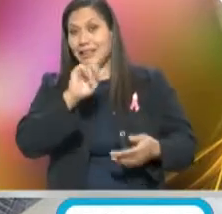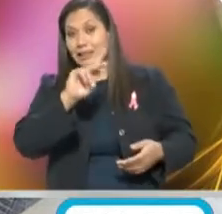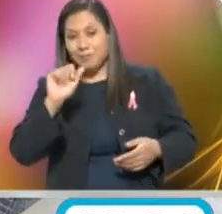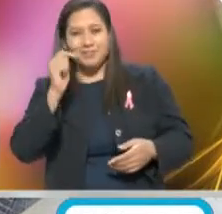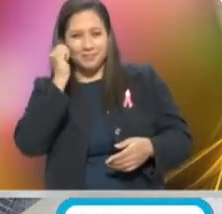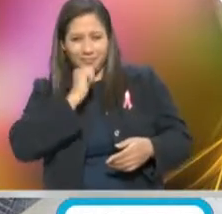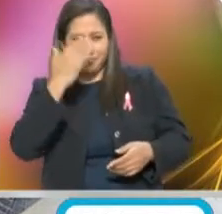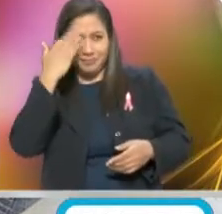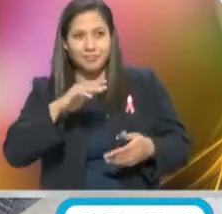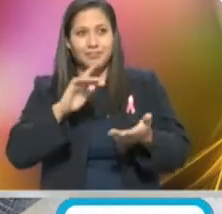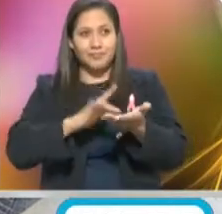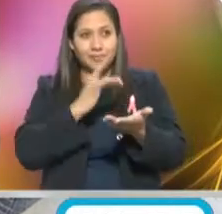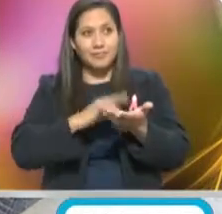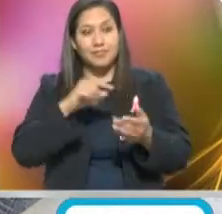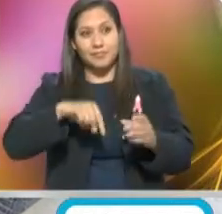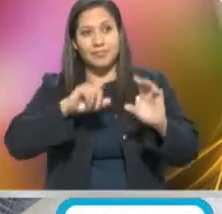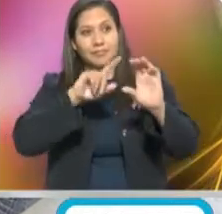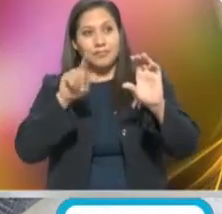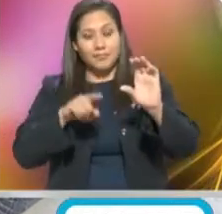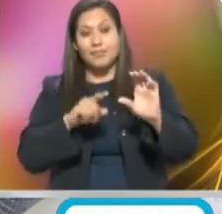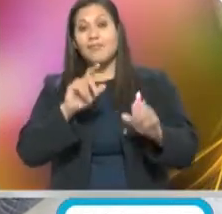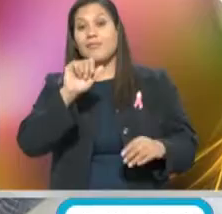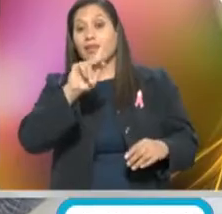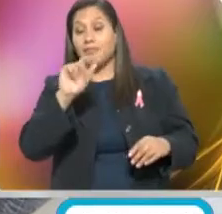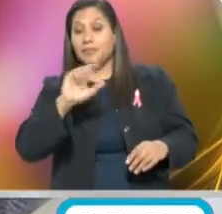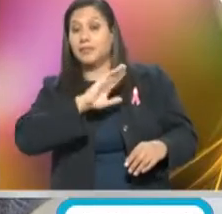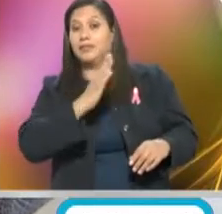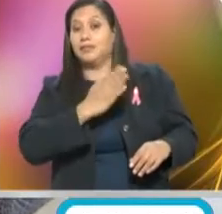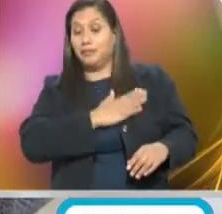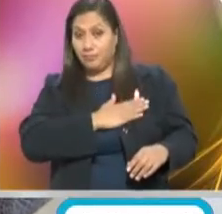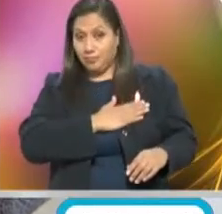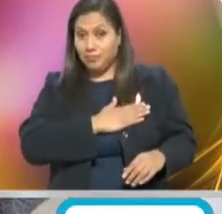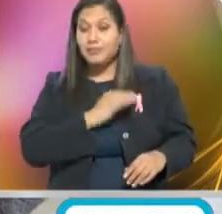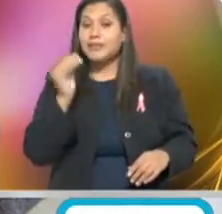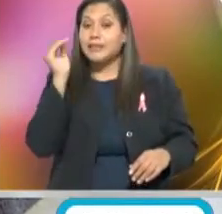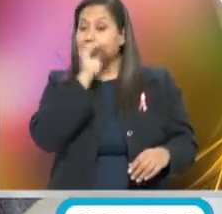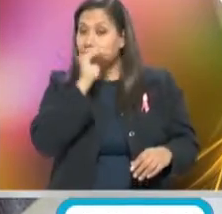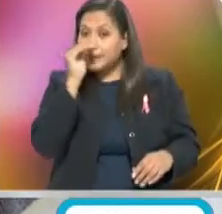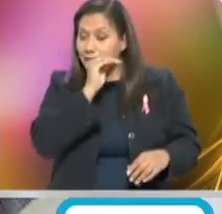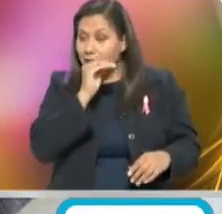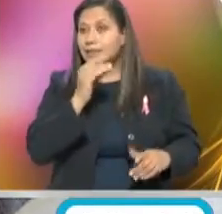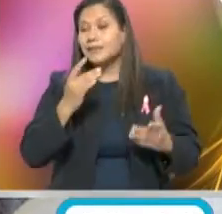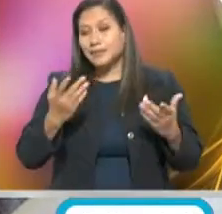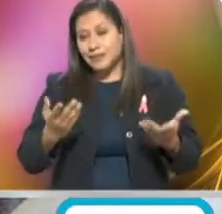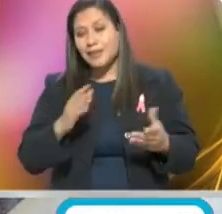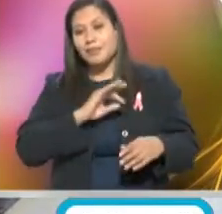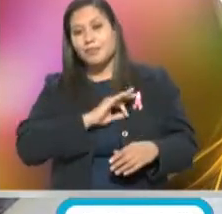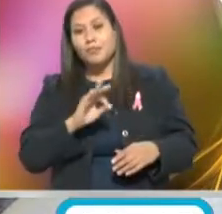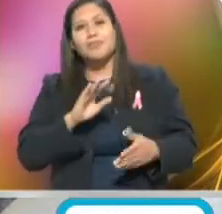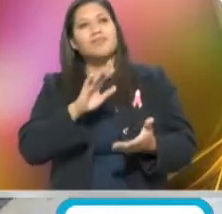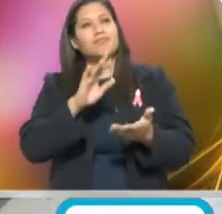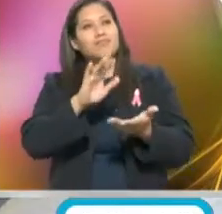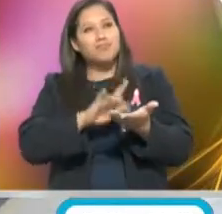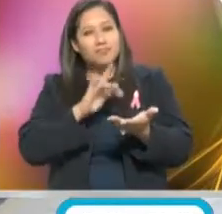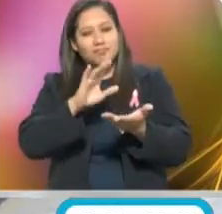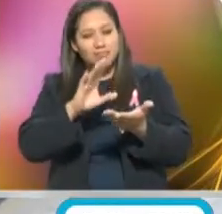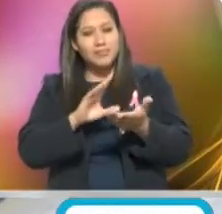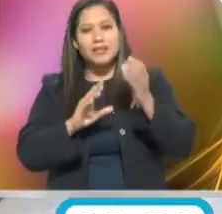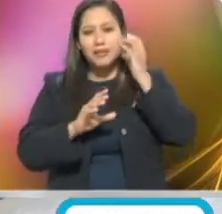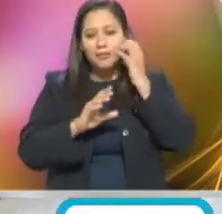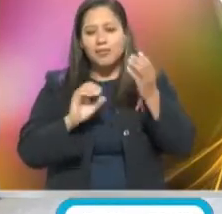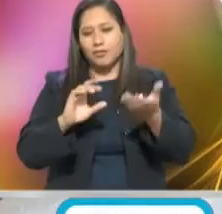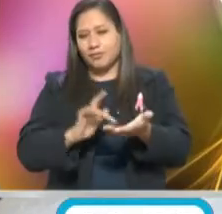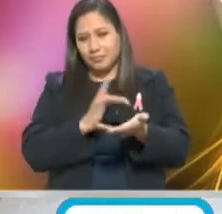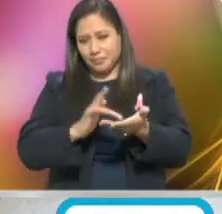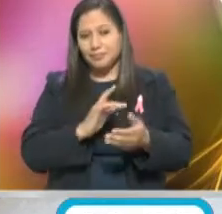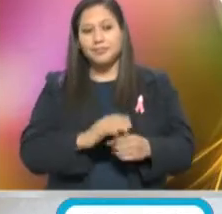las aplicaciones de tus ciudades, aplicaciones en español, gratuitas, y que finalmente puedan bajarla en cualquier dispositivo. Y este es